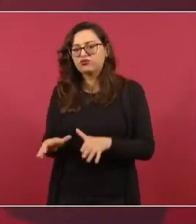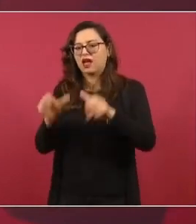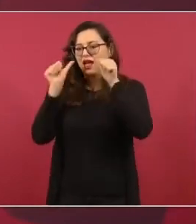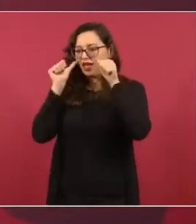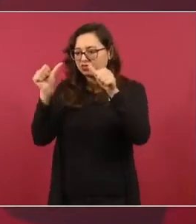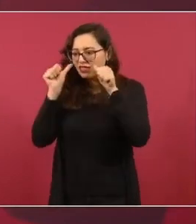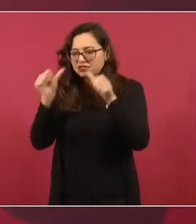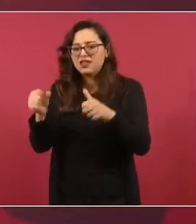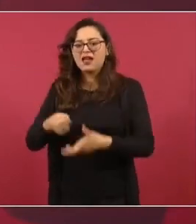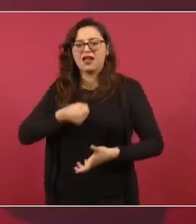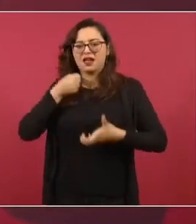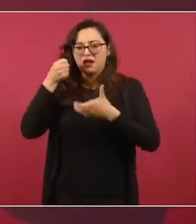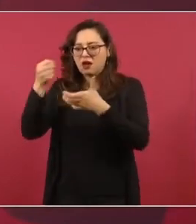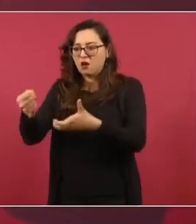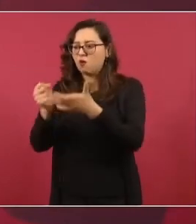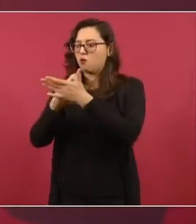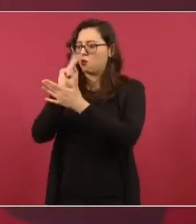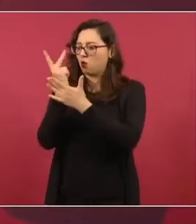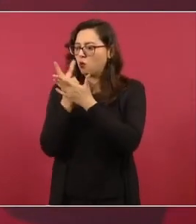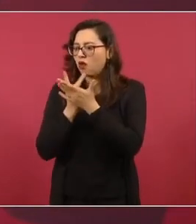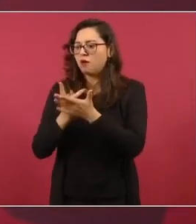recursos a programas de bienestar,